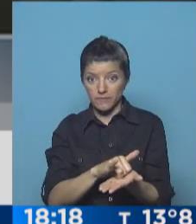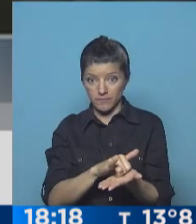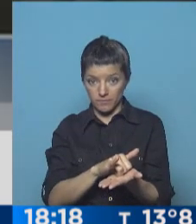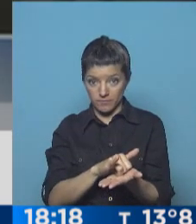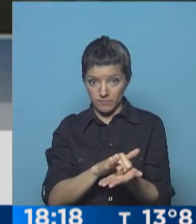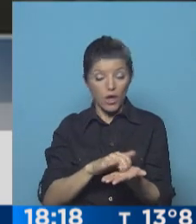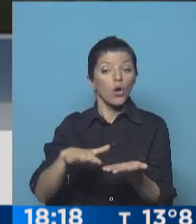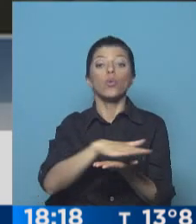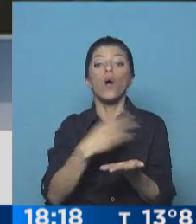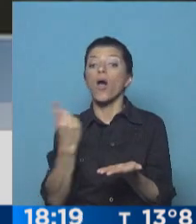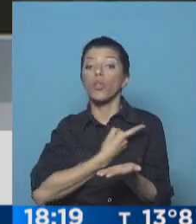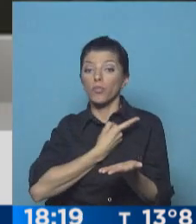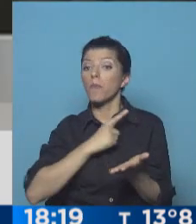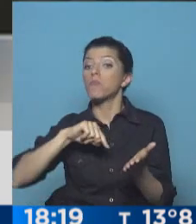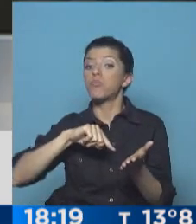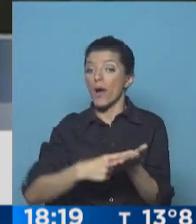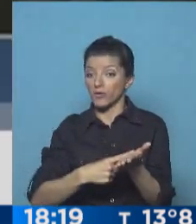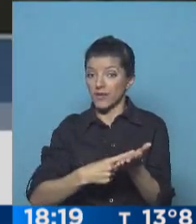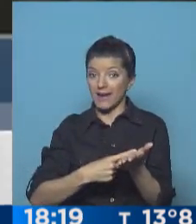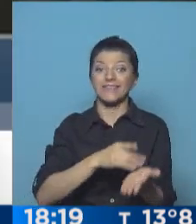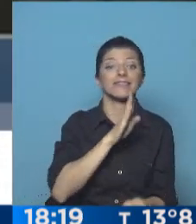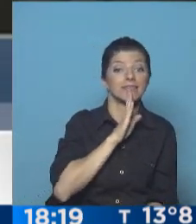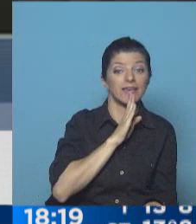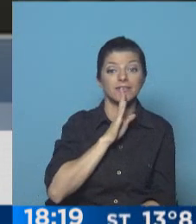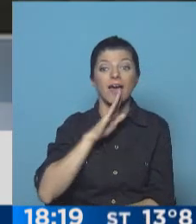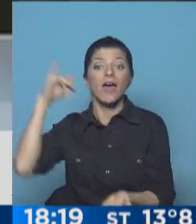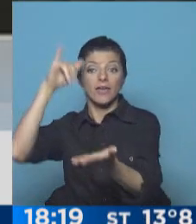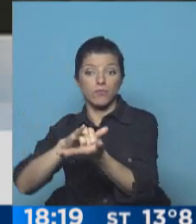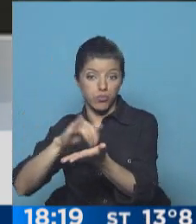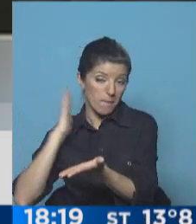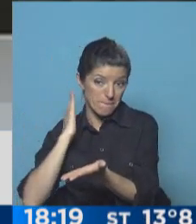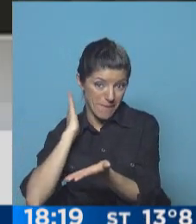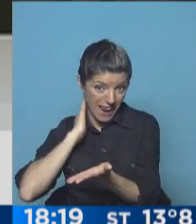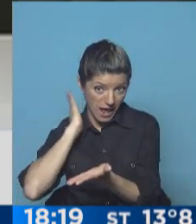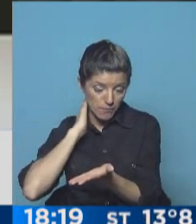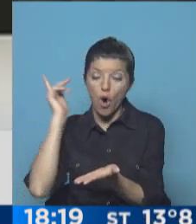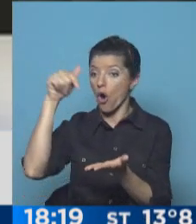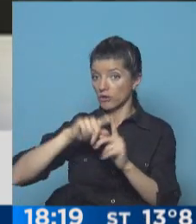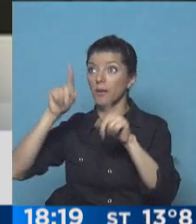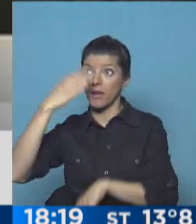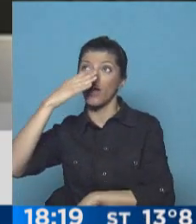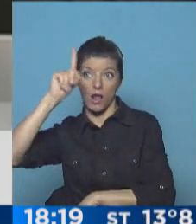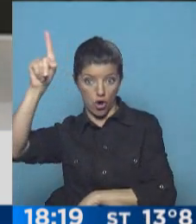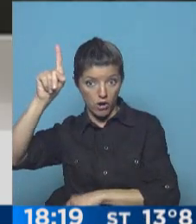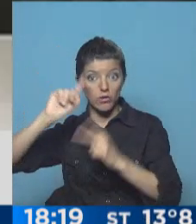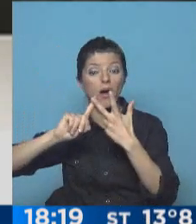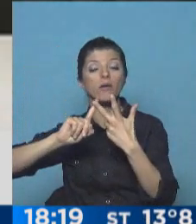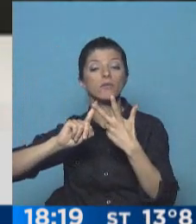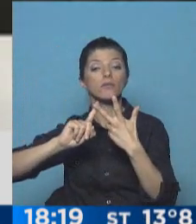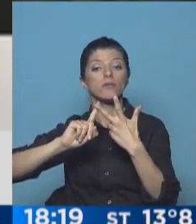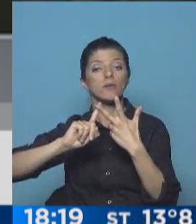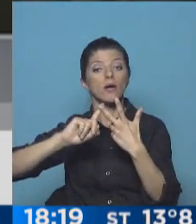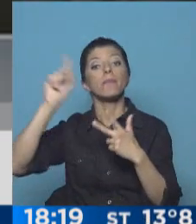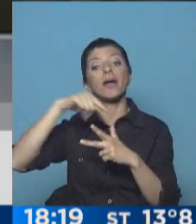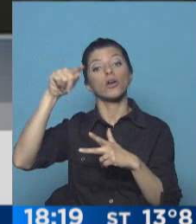aeronáutico, estaba en Buenos Aires, en Ezeiza y Aeroparque. Hoy tenemos centro distribuidor también desde Córdoba, también hacia otras